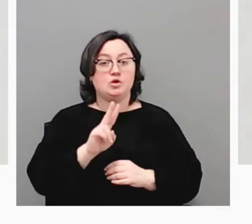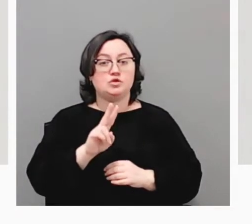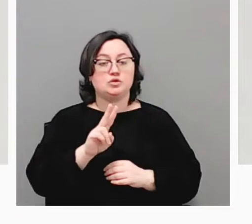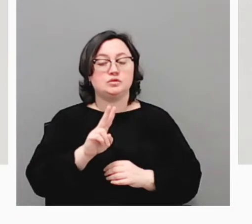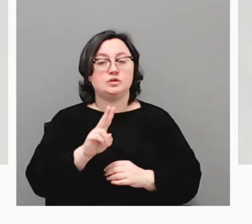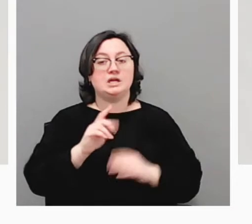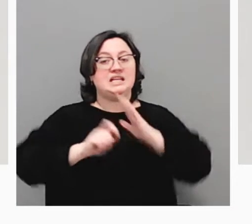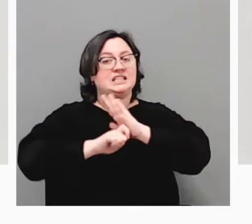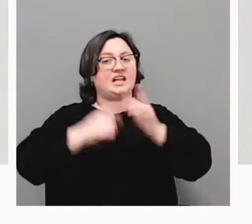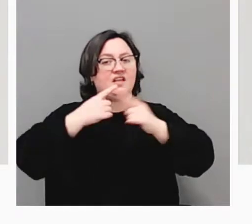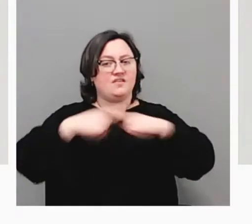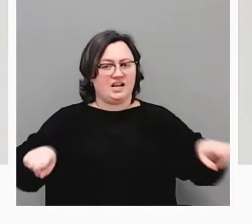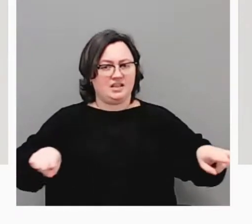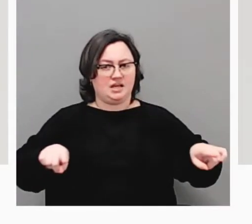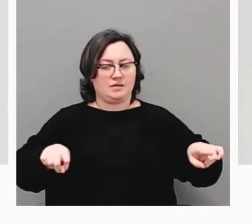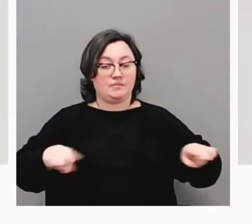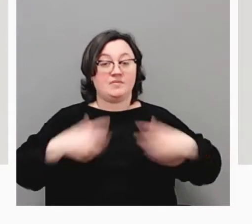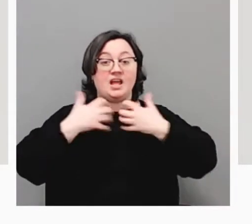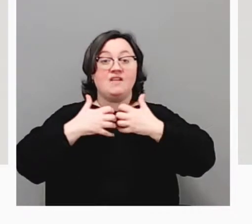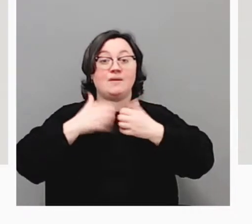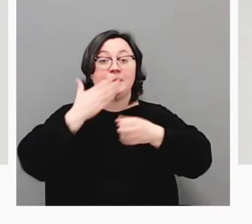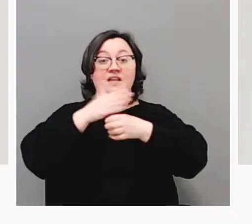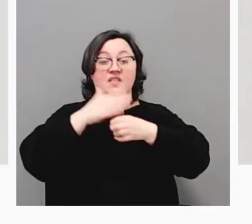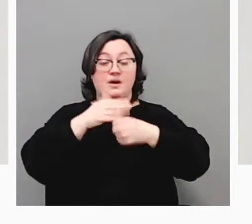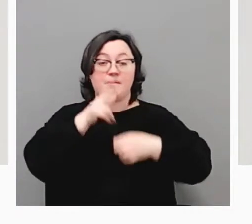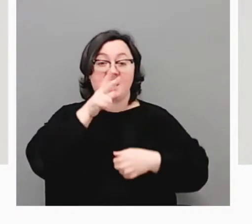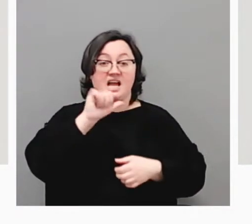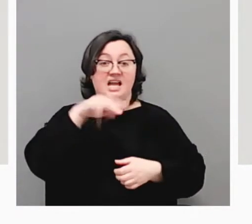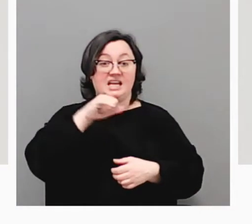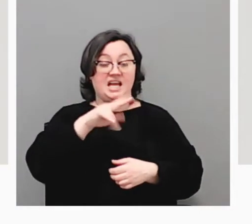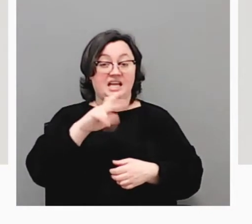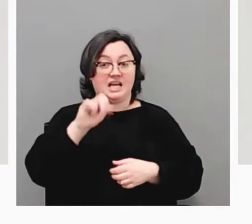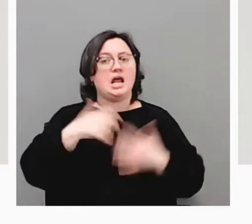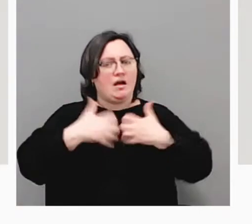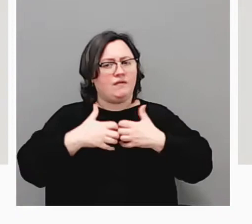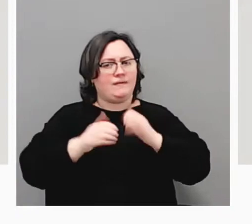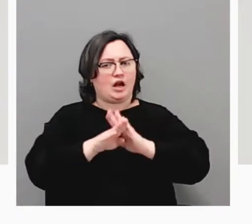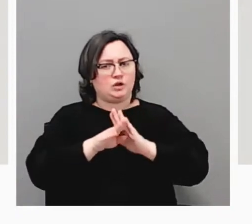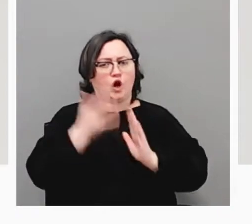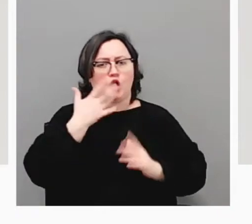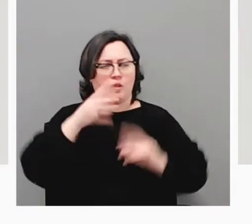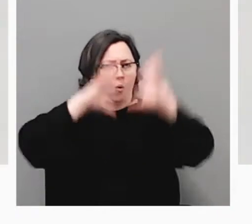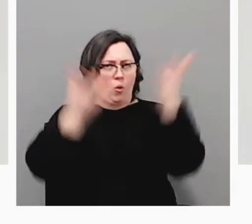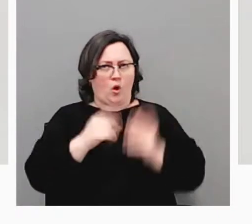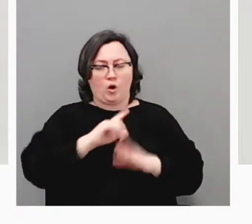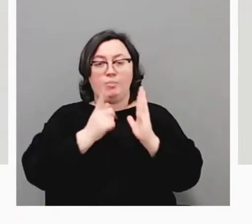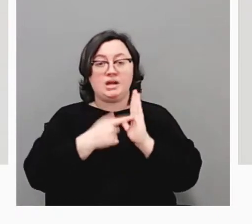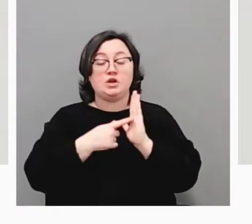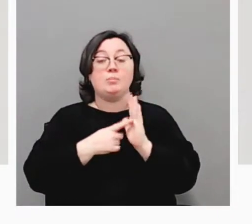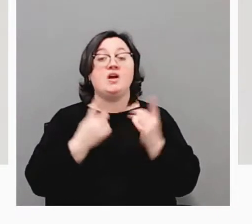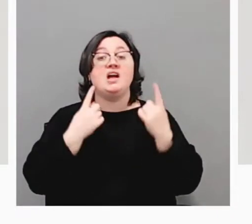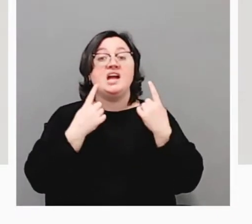distinta, porque las fábricas de cerveza Heineken siguen activas, son conocidas en todo el mundo,